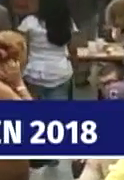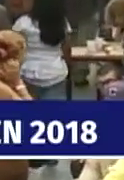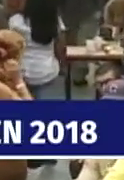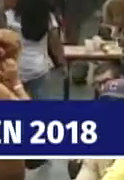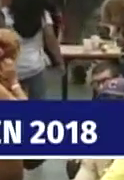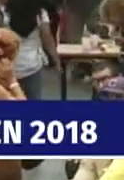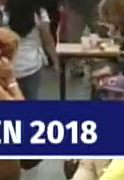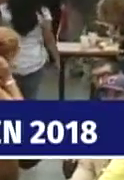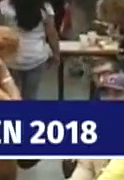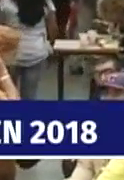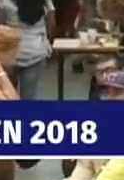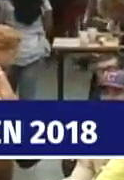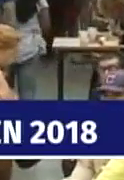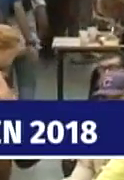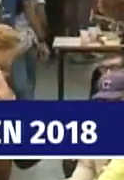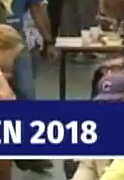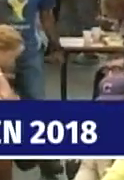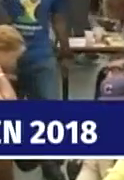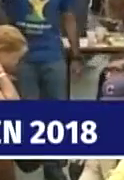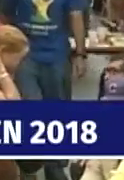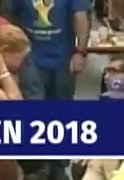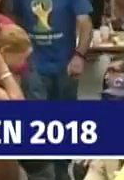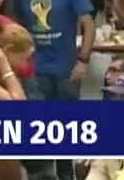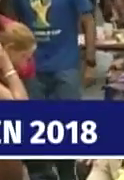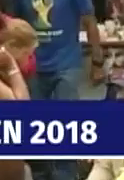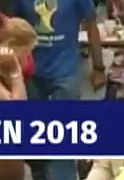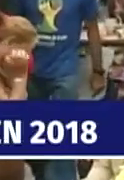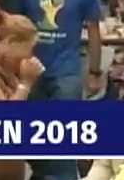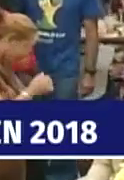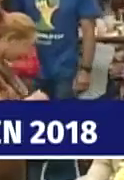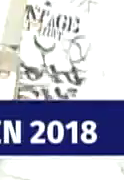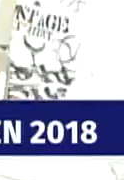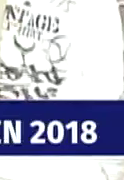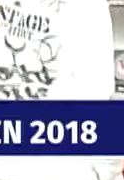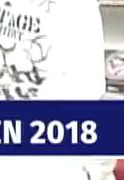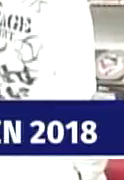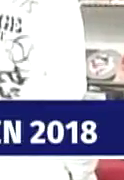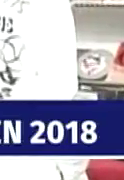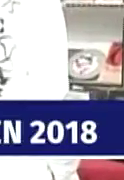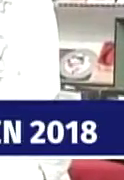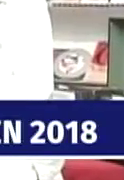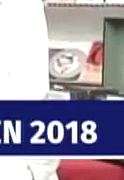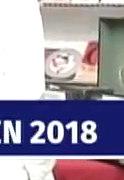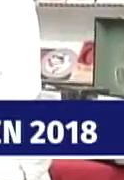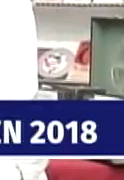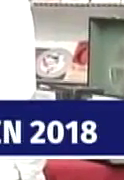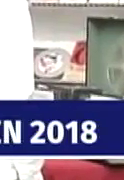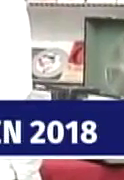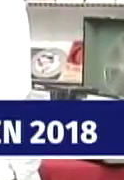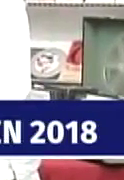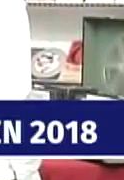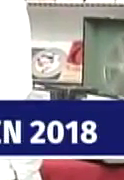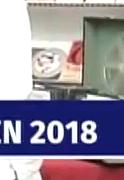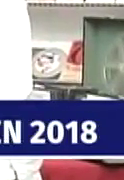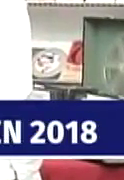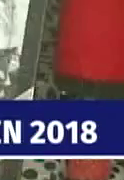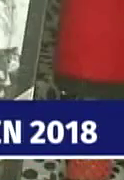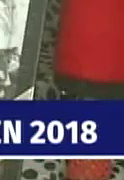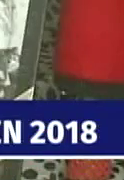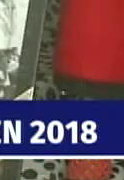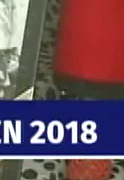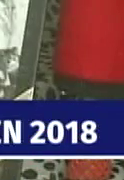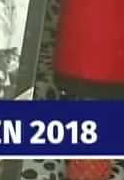aplausos a nuestro talento nacional en la interpretación de Néstor y Bernardo